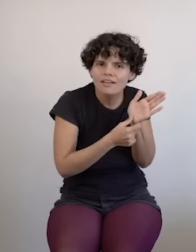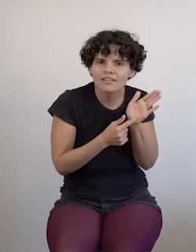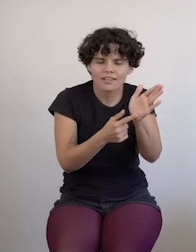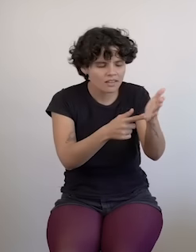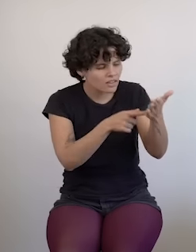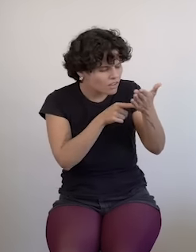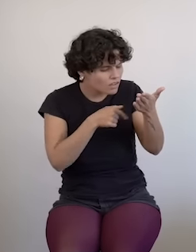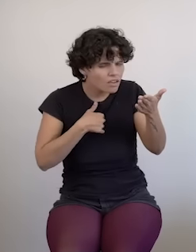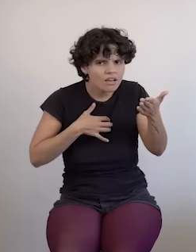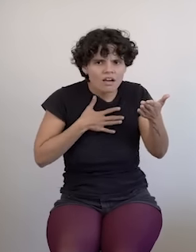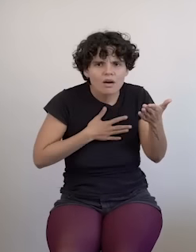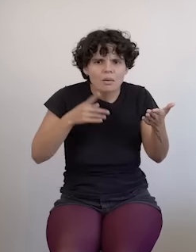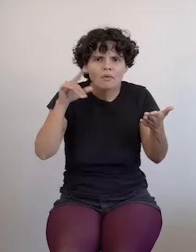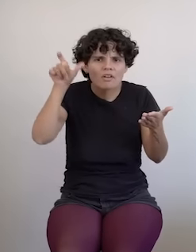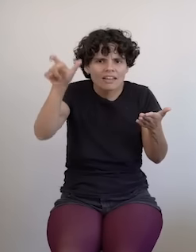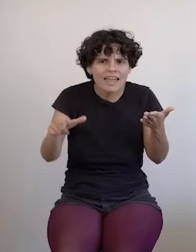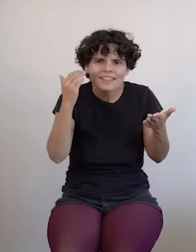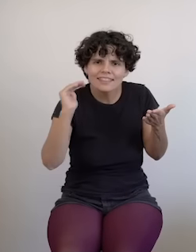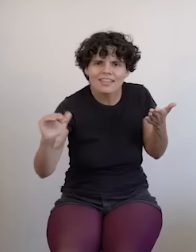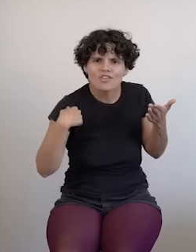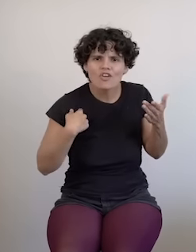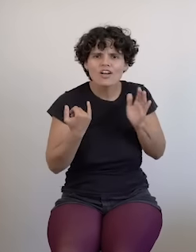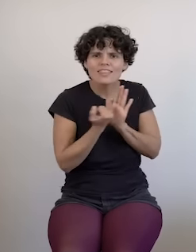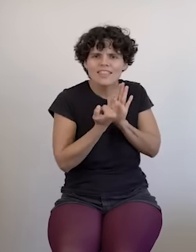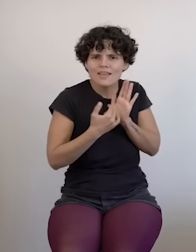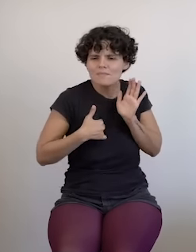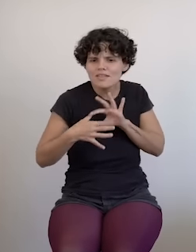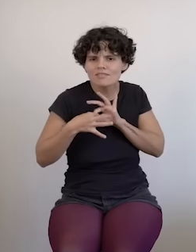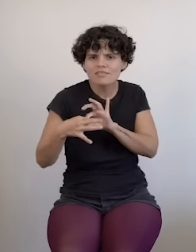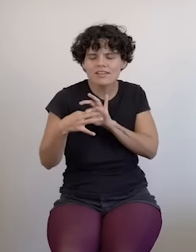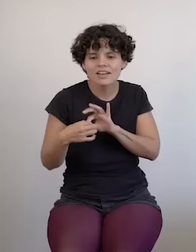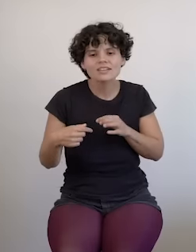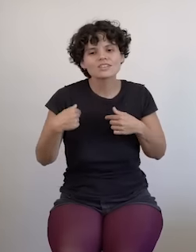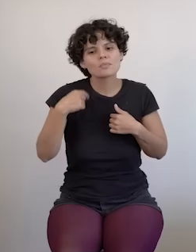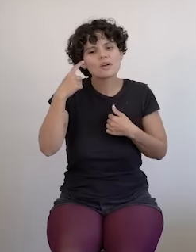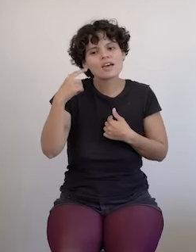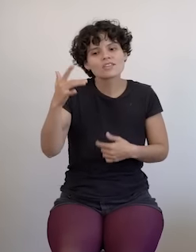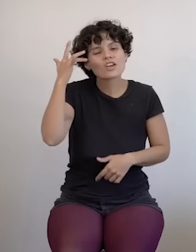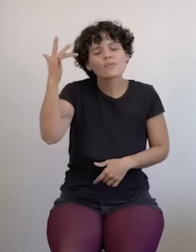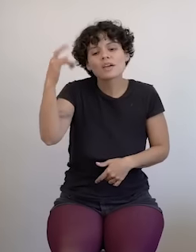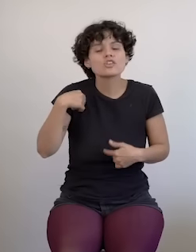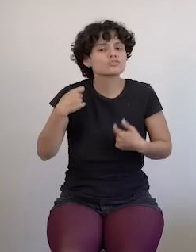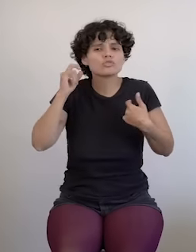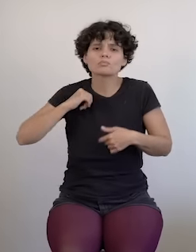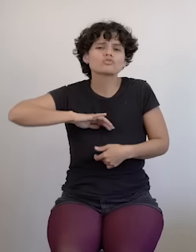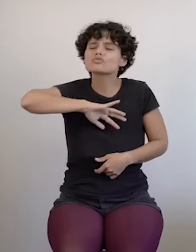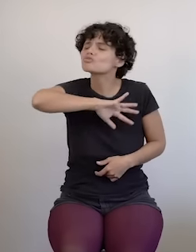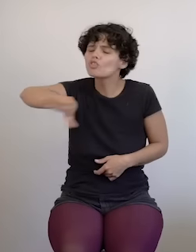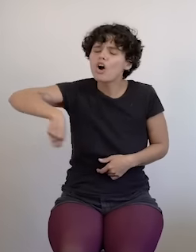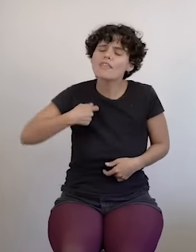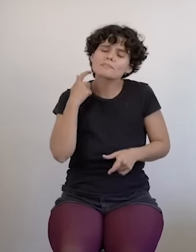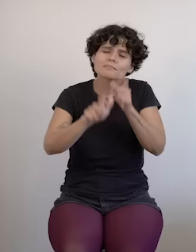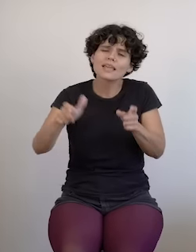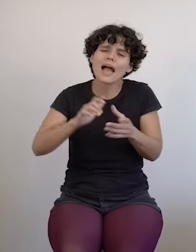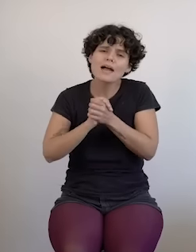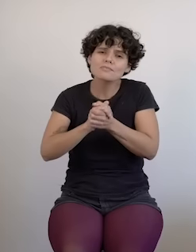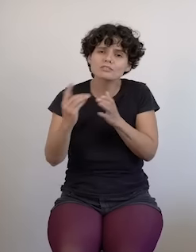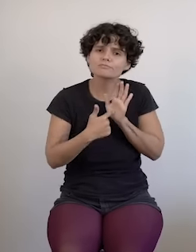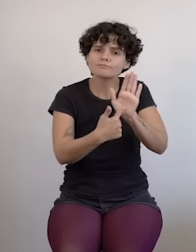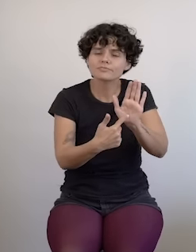muestra, fue, puta, y mira, y ayer, yo pensando que iba a hablar sabiduría, hermano, yo quiero presentar a mi gente hoy